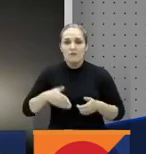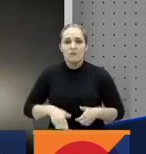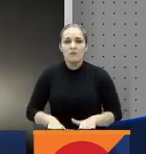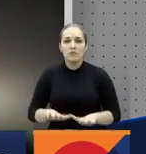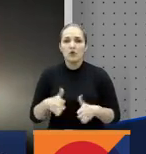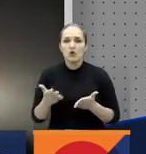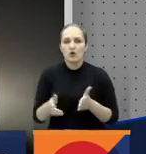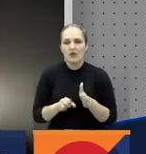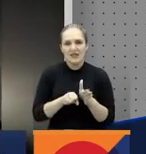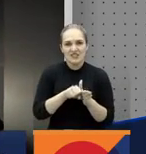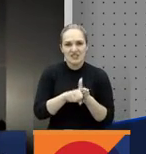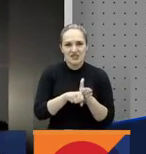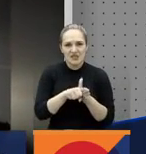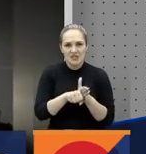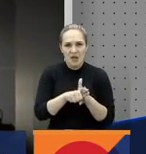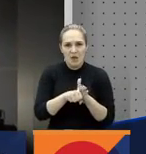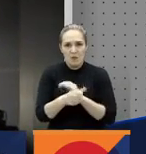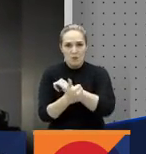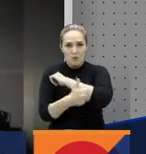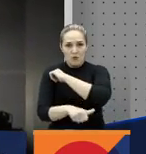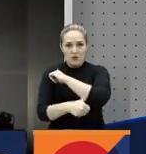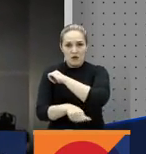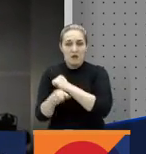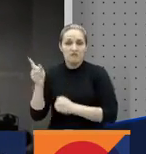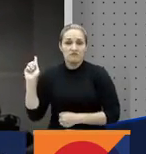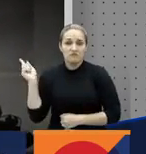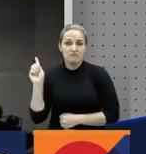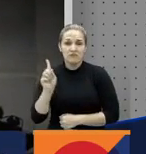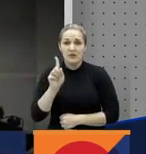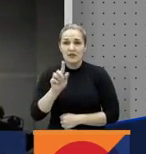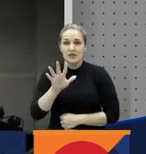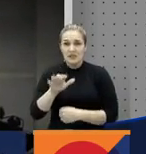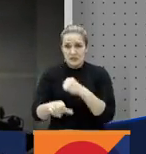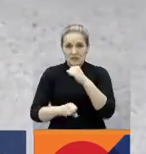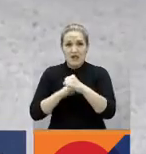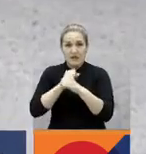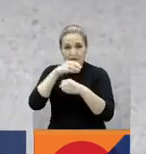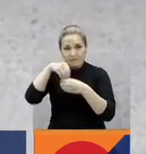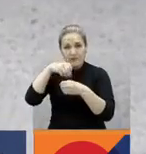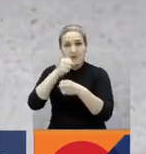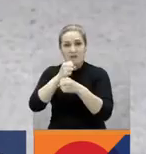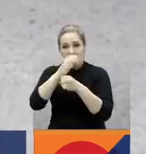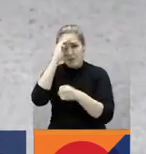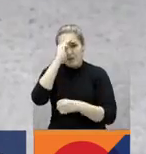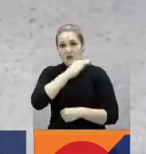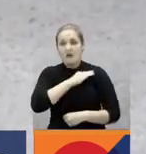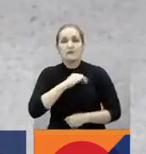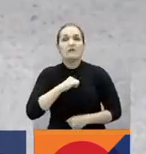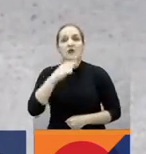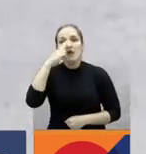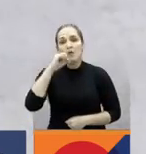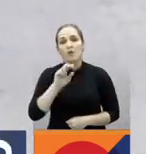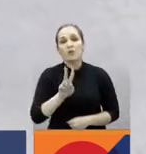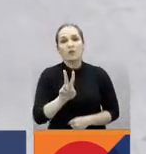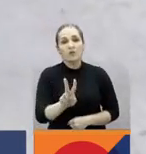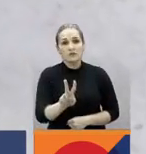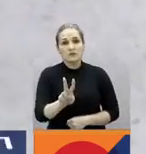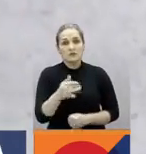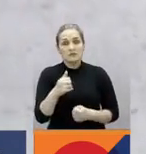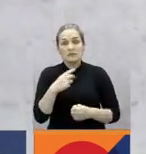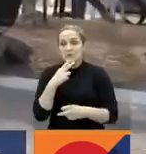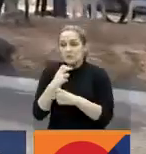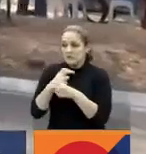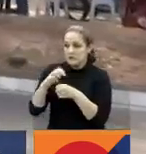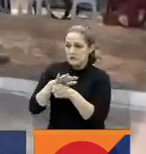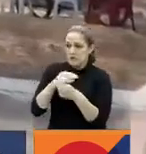en Boyacá, quien llevaba 15 años en la institución y era padre de 2 menores de edad. Frente a la difícil situación de orden público en esta zona